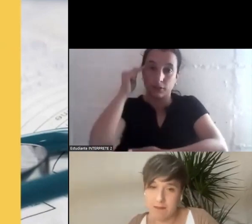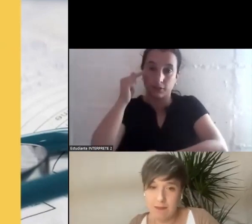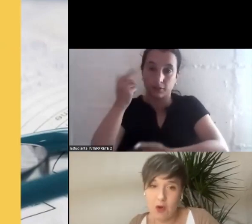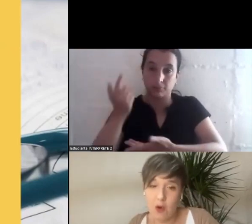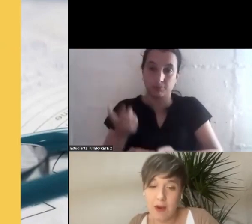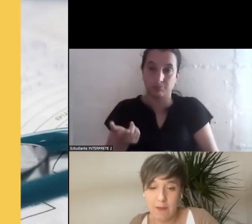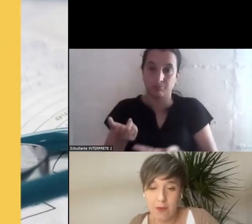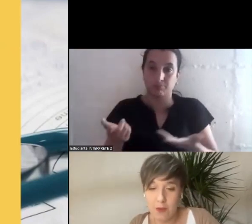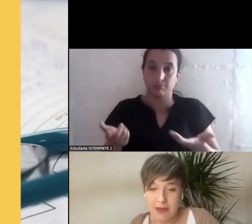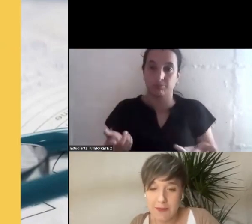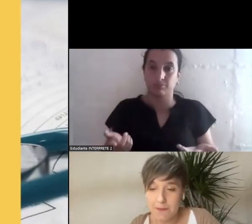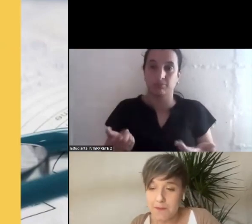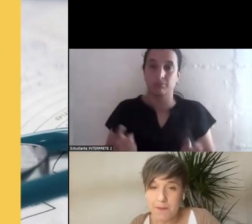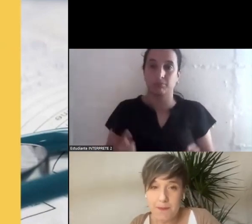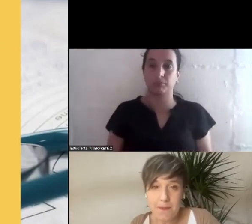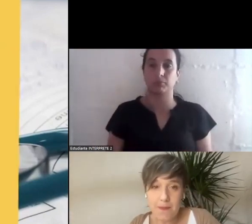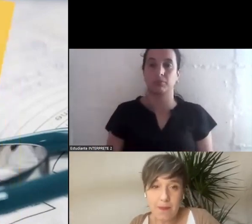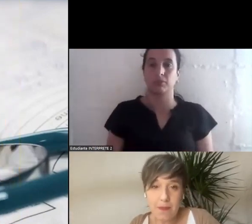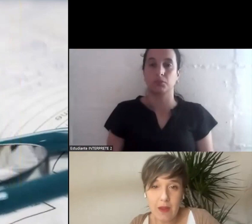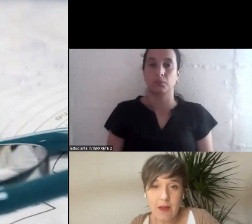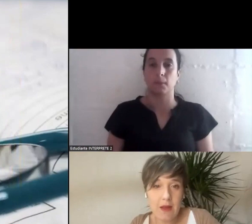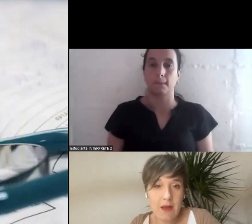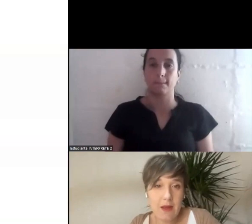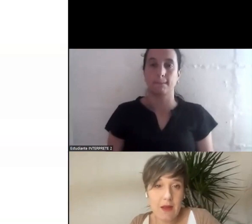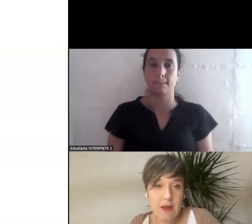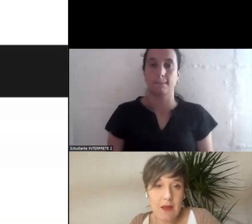aún complican mucho más.